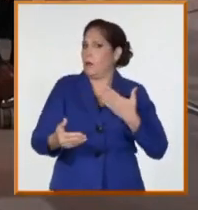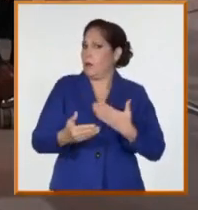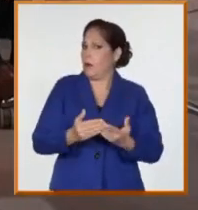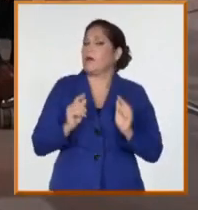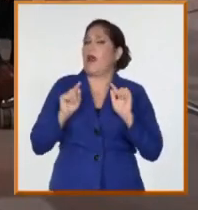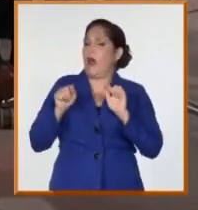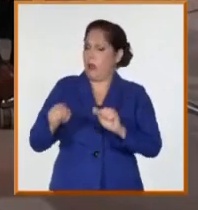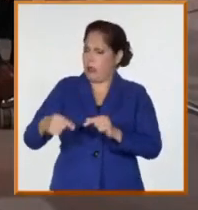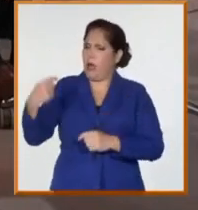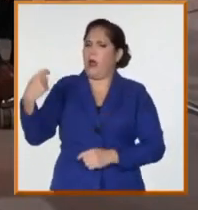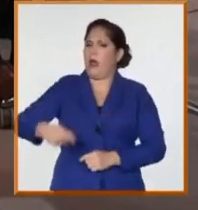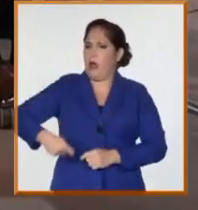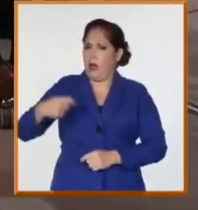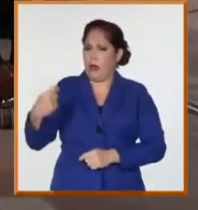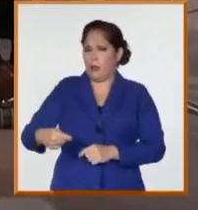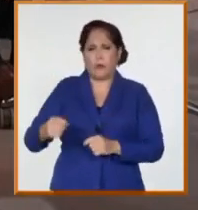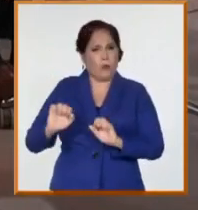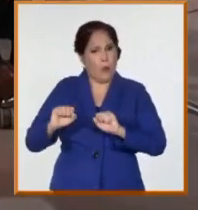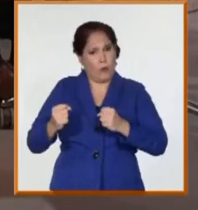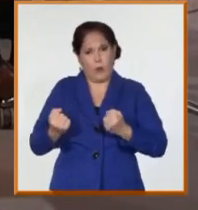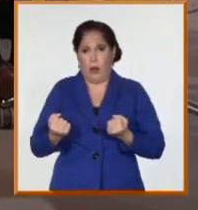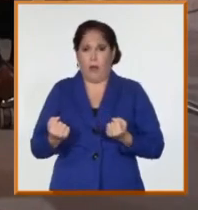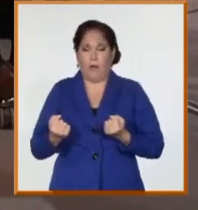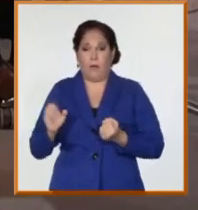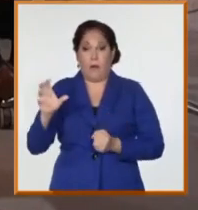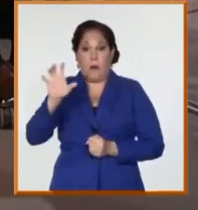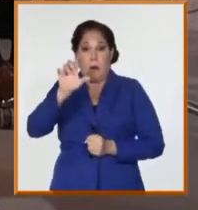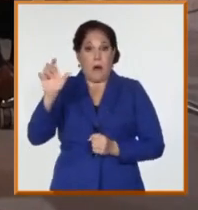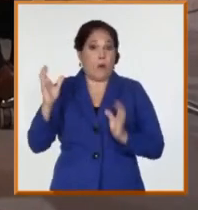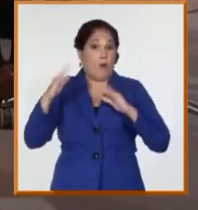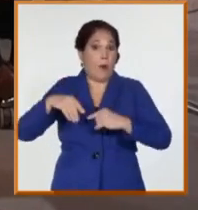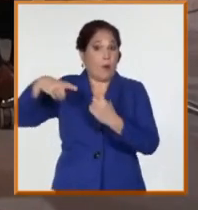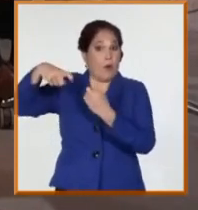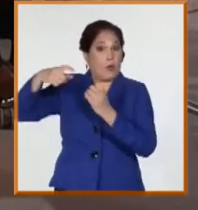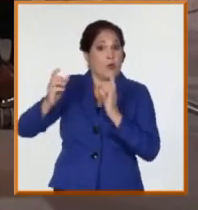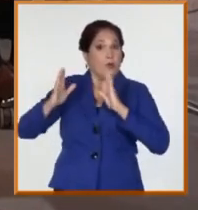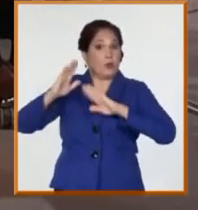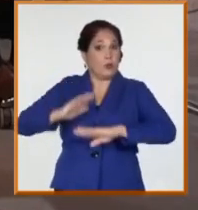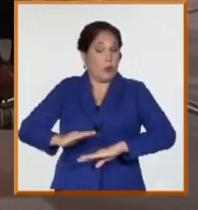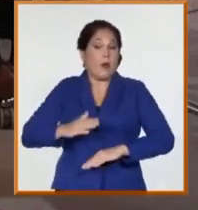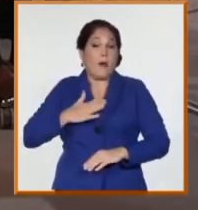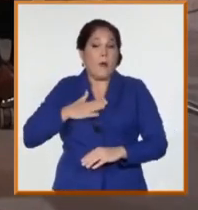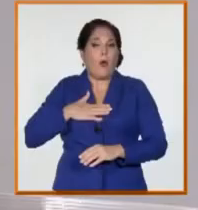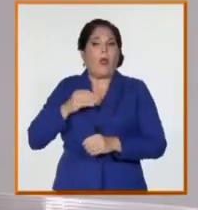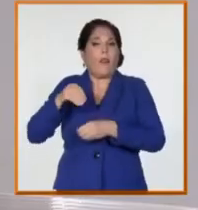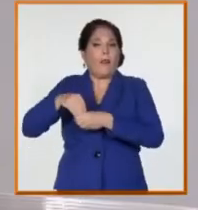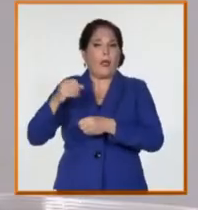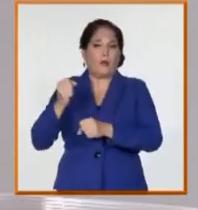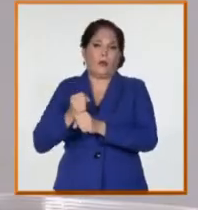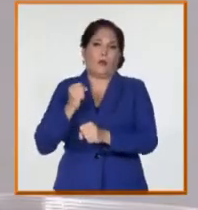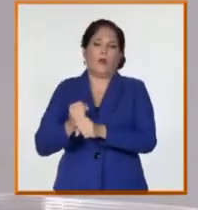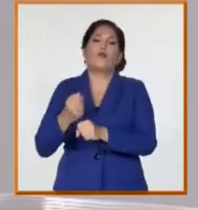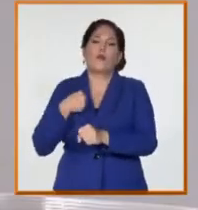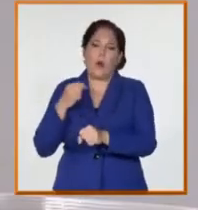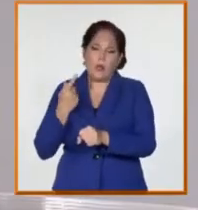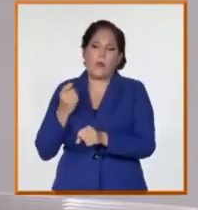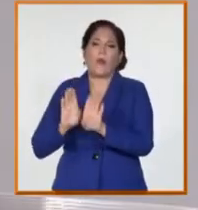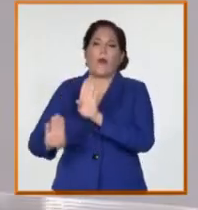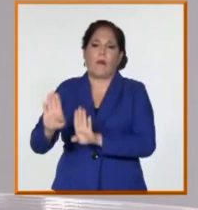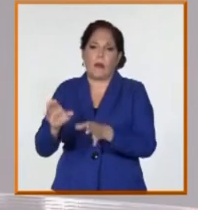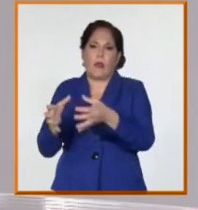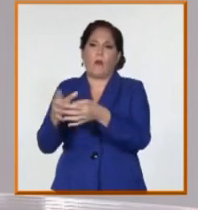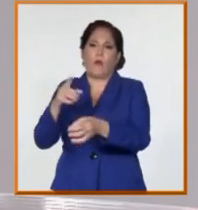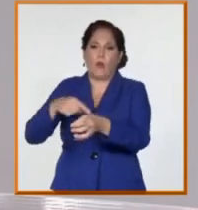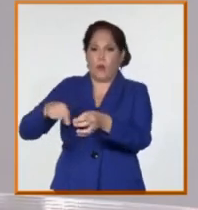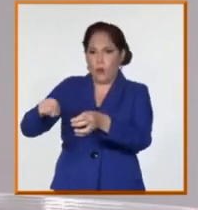o de las cabeceras de provincia pero también tiene que sentir que él es un trabajador más y que sí tiene que sentir